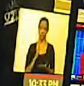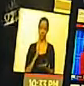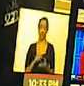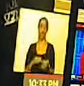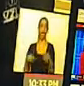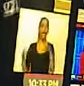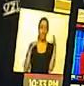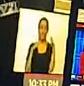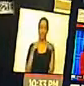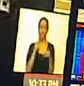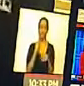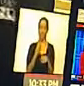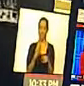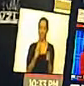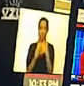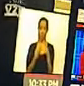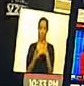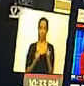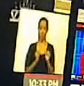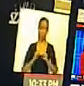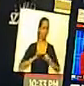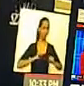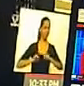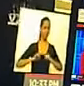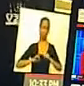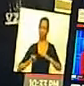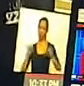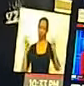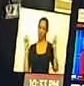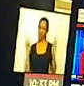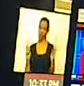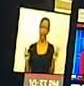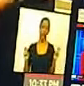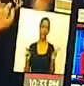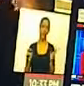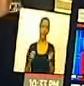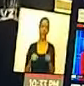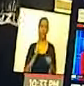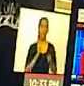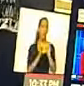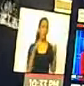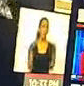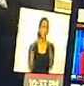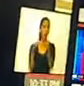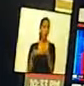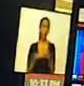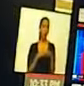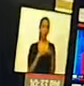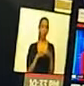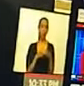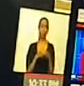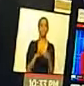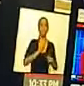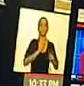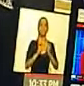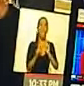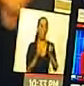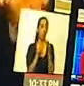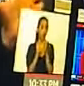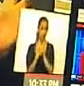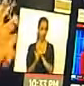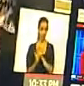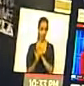cosa, por aquí empiezan a moverse cosas muy extrañas, en algunos sectores, en algunos barrios,